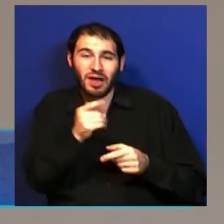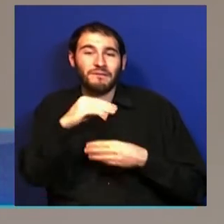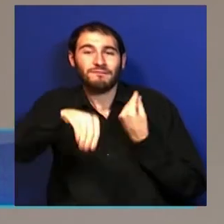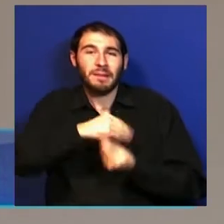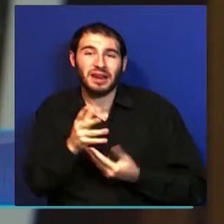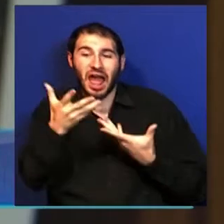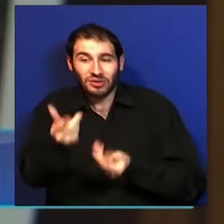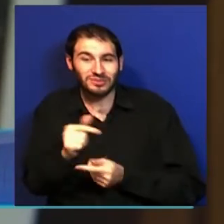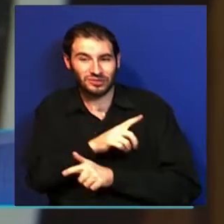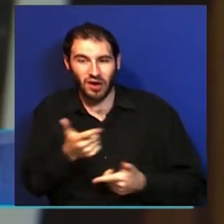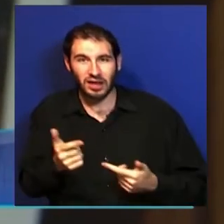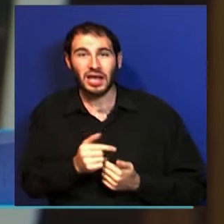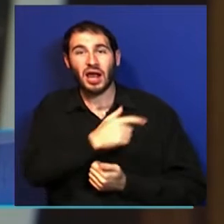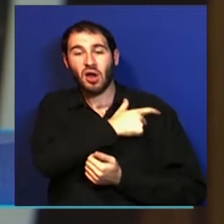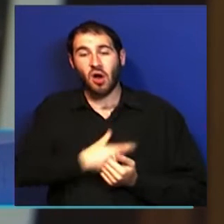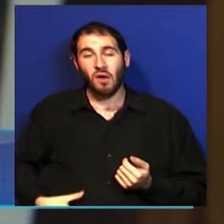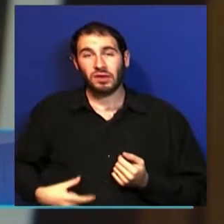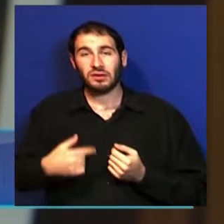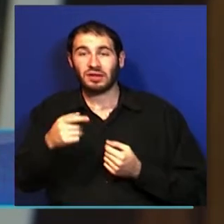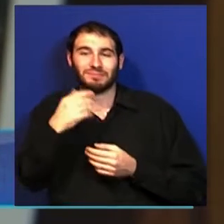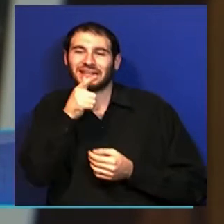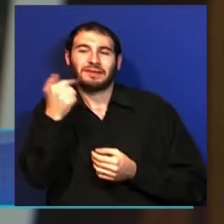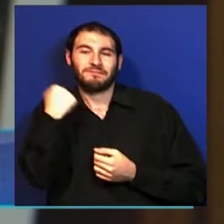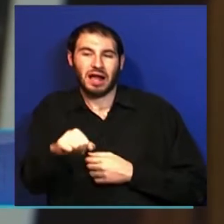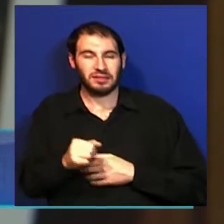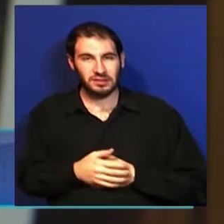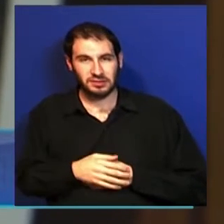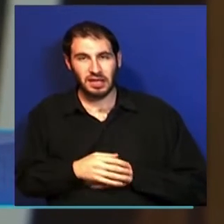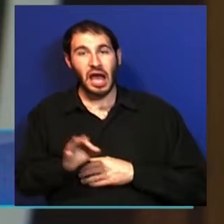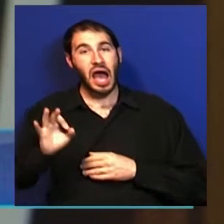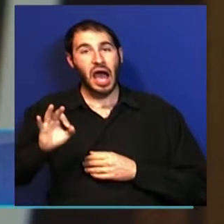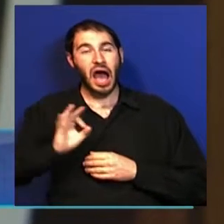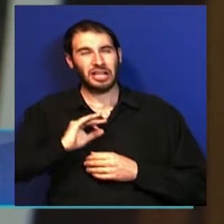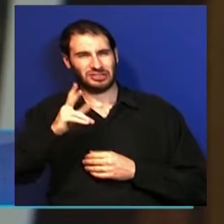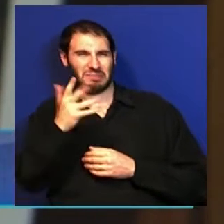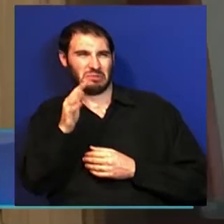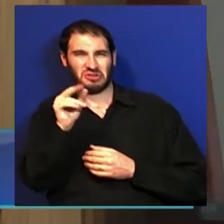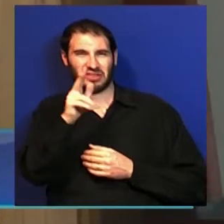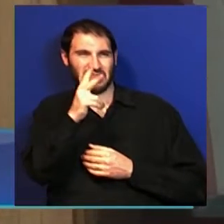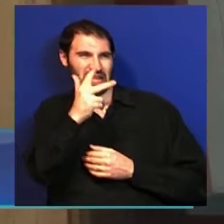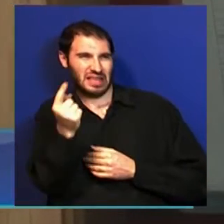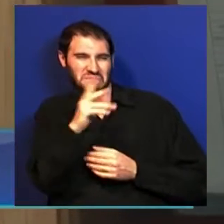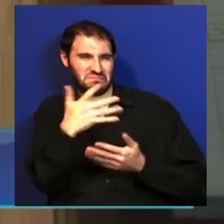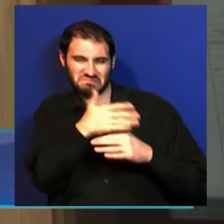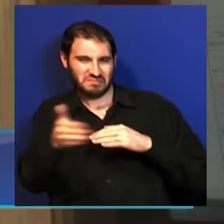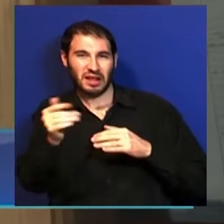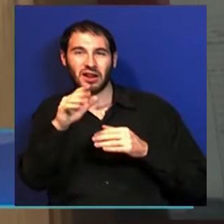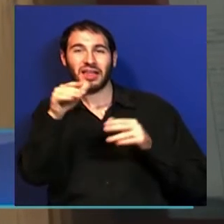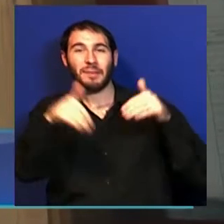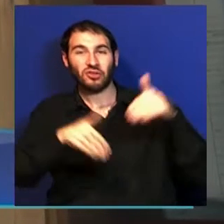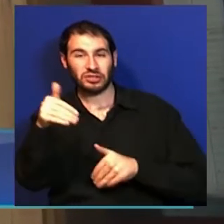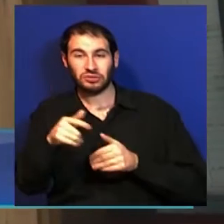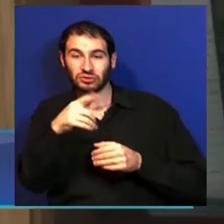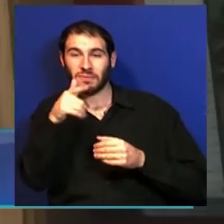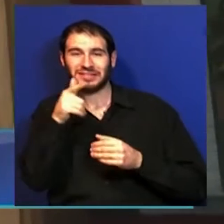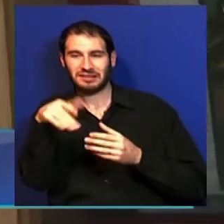que lo contengan, y el Estado siempre ausente. A lo largo de 30 y pico de años que tiene la democracia, nosotros somos los desaparecidos